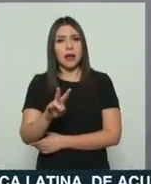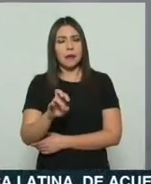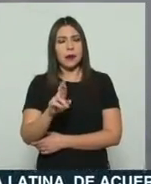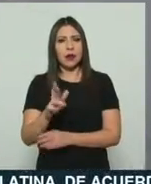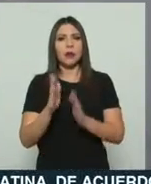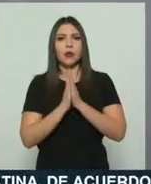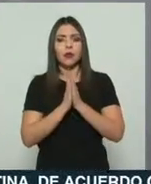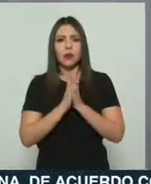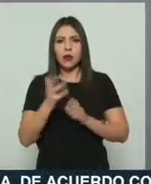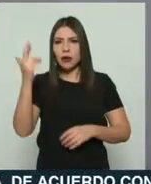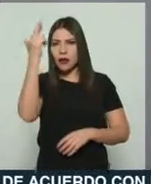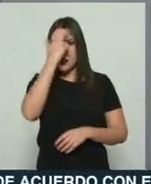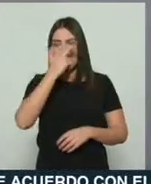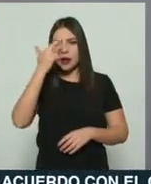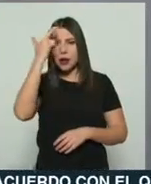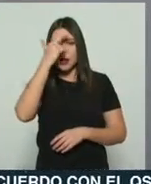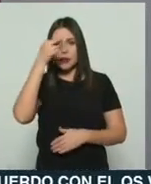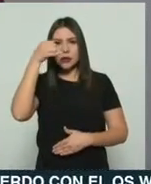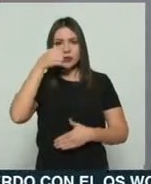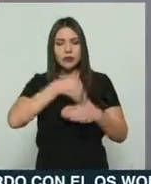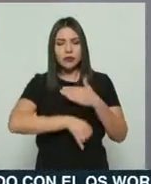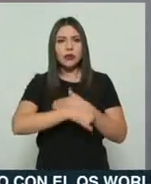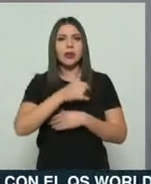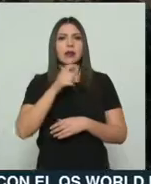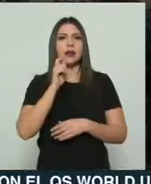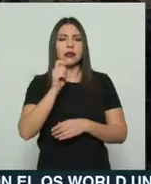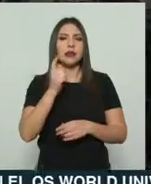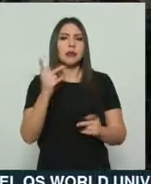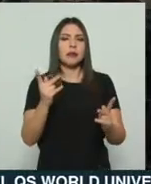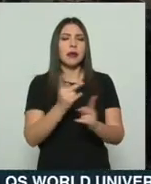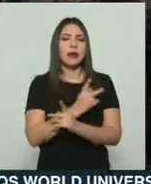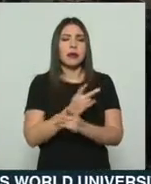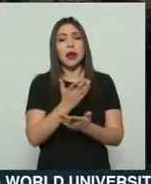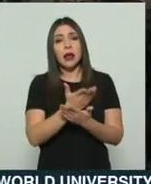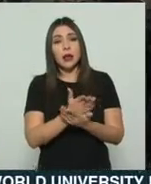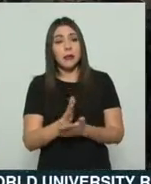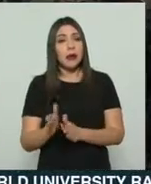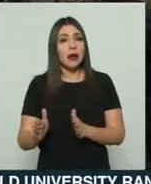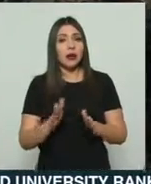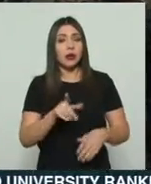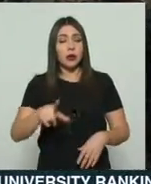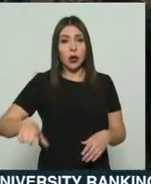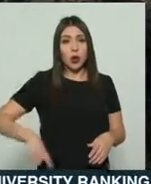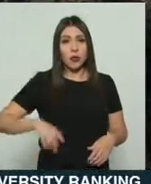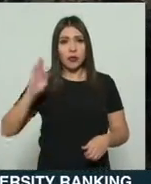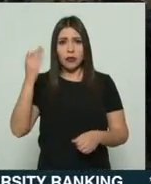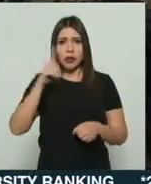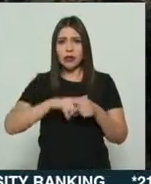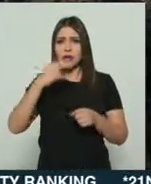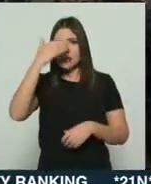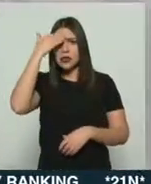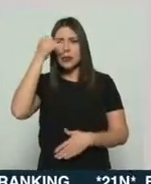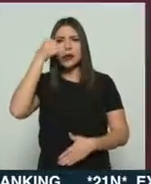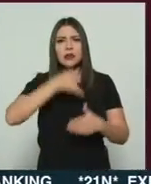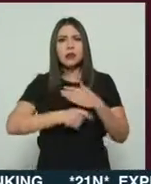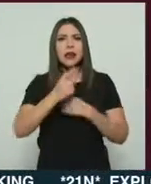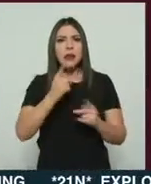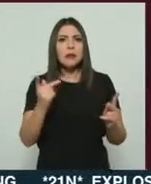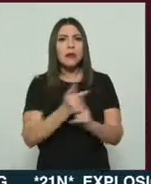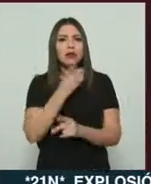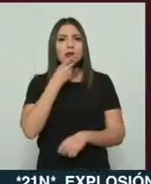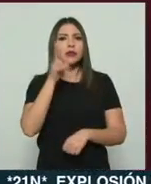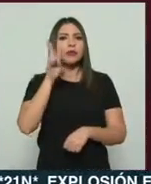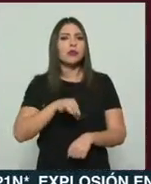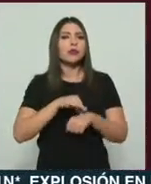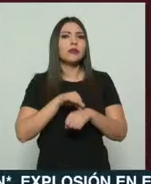el asunto y, sobre todo, demostrar que el gobierno federal mantiene el interés de llegar a la verdad en este caso. A lo mejor